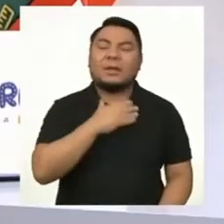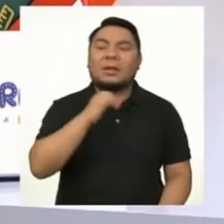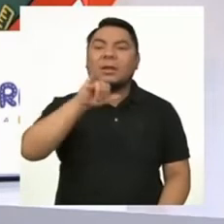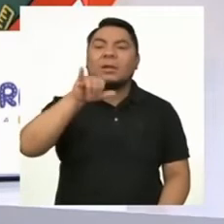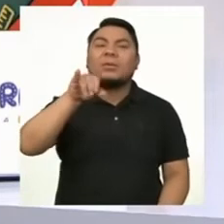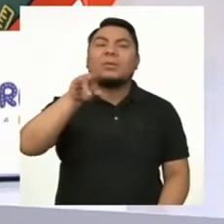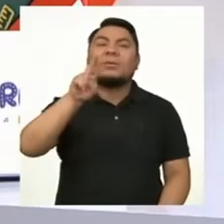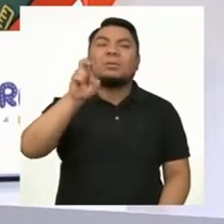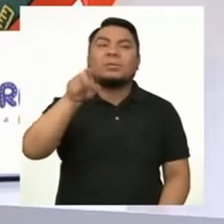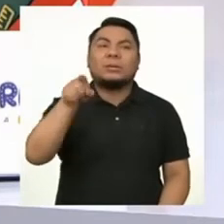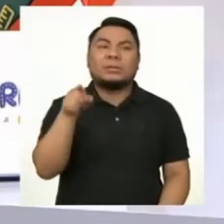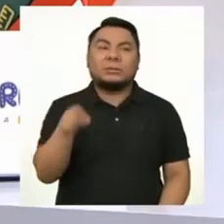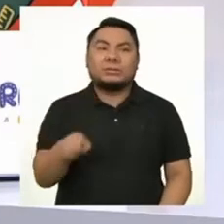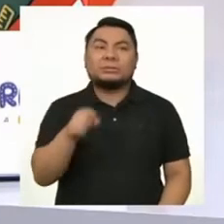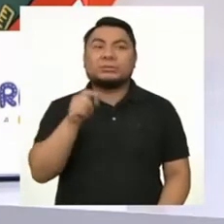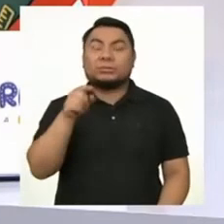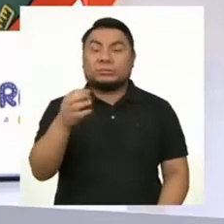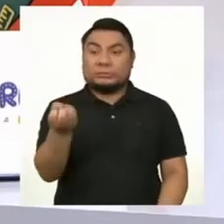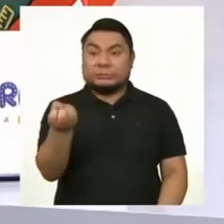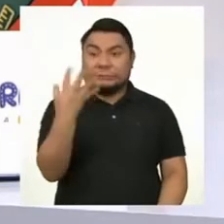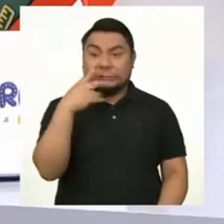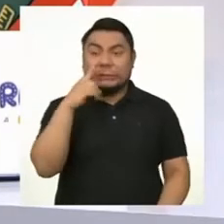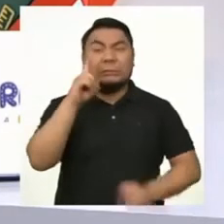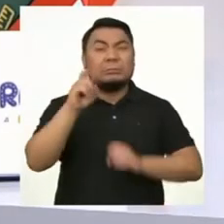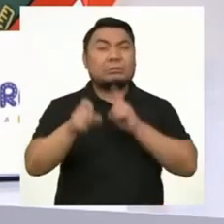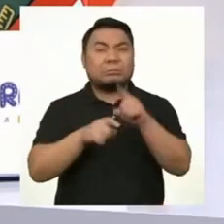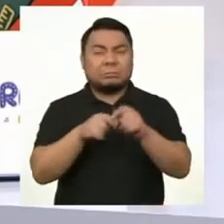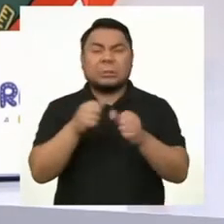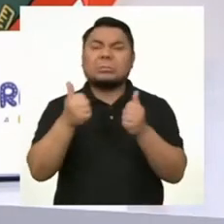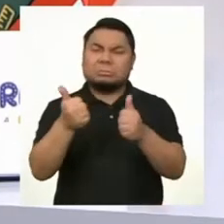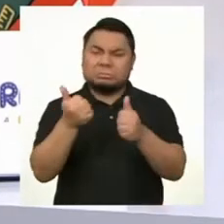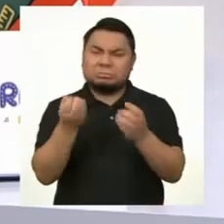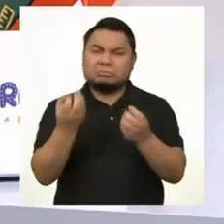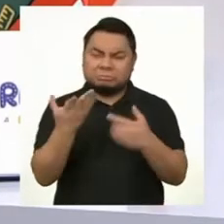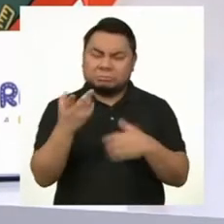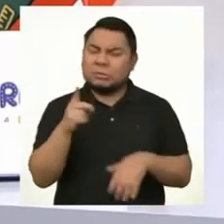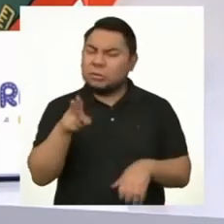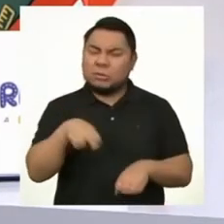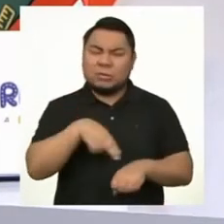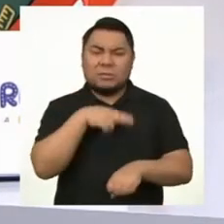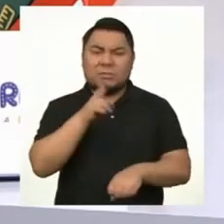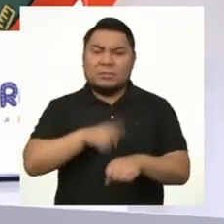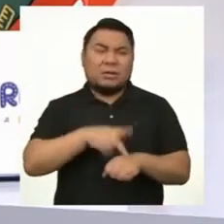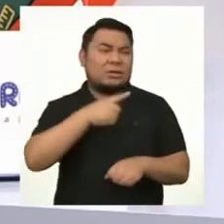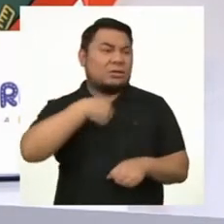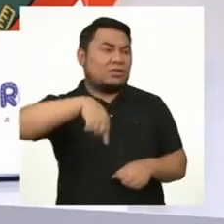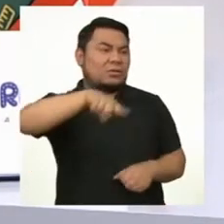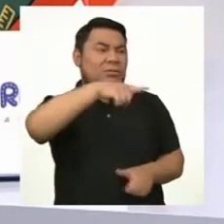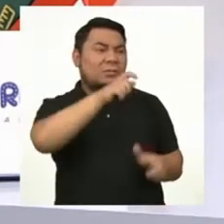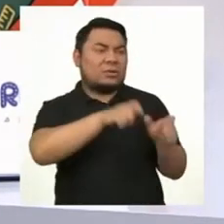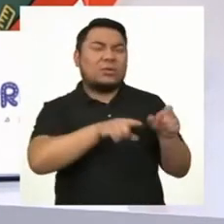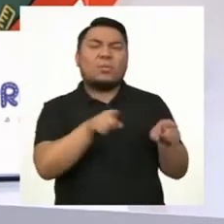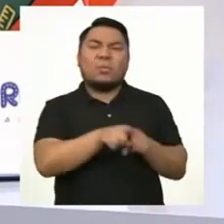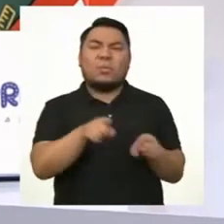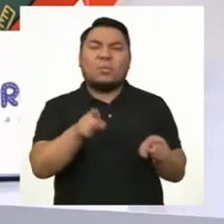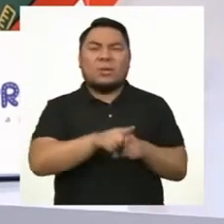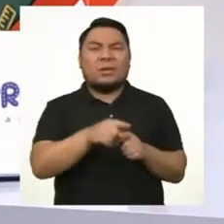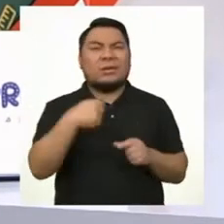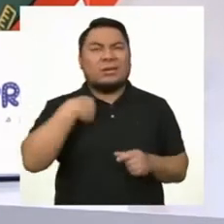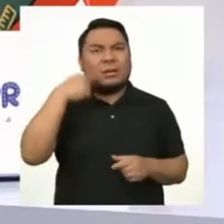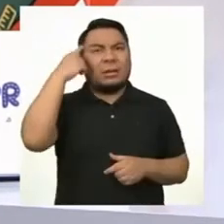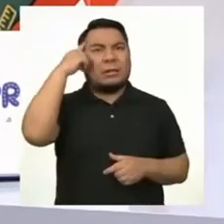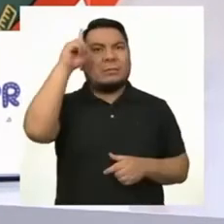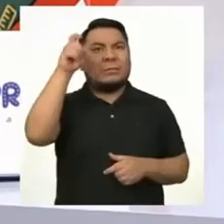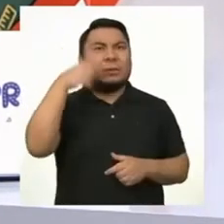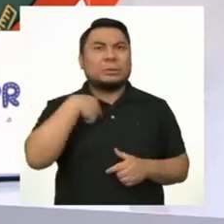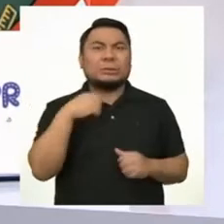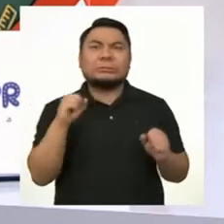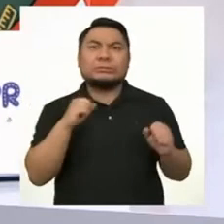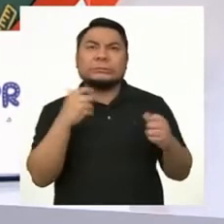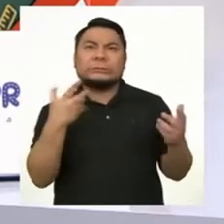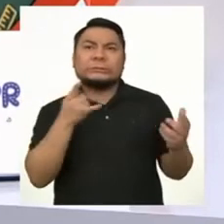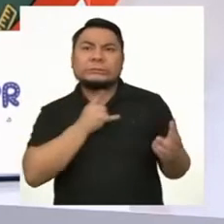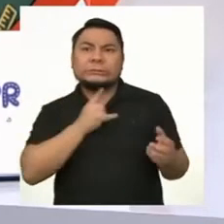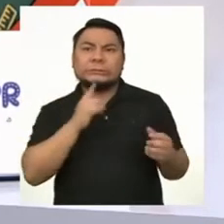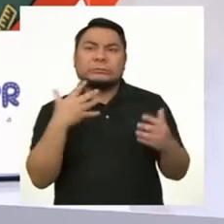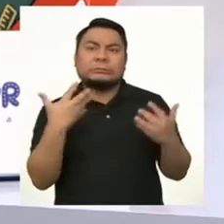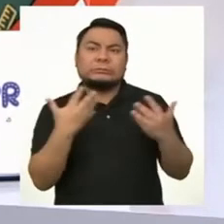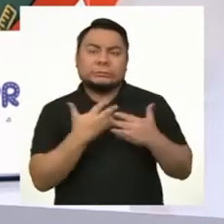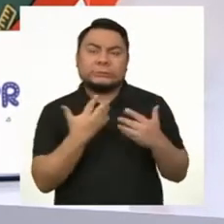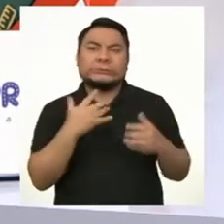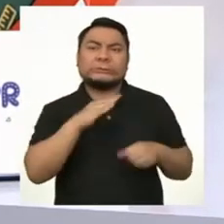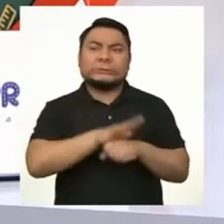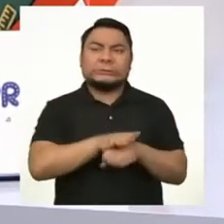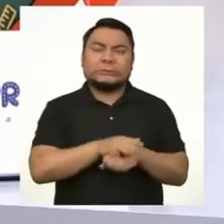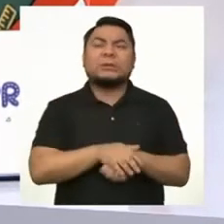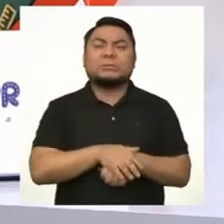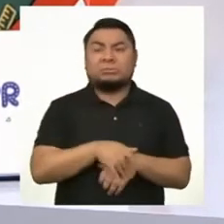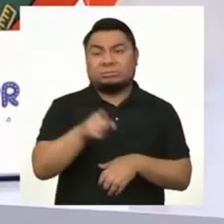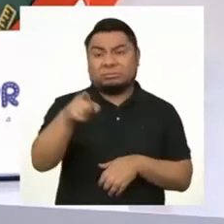te haces son muy válidas y nos las hacemos todas las personas. No estás solo en esto. Además,